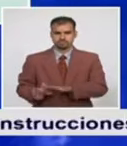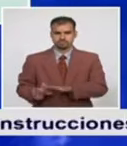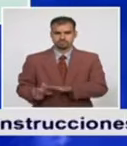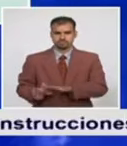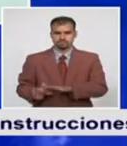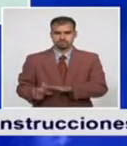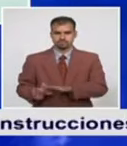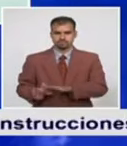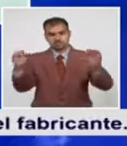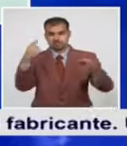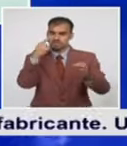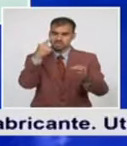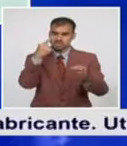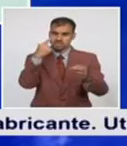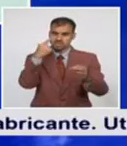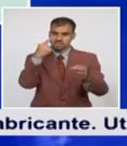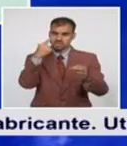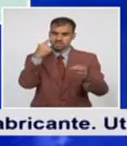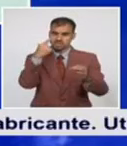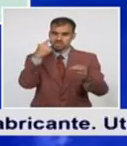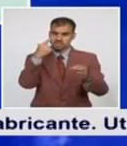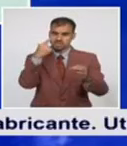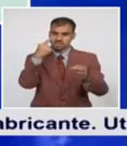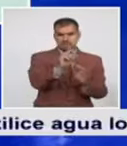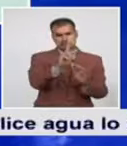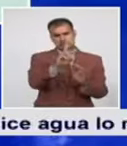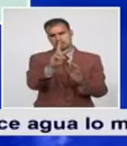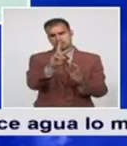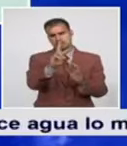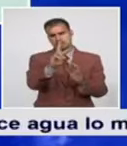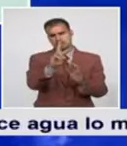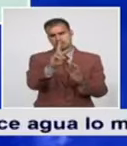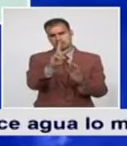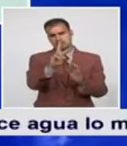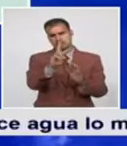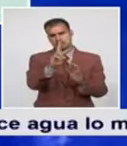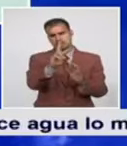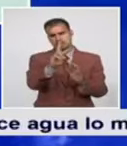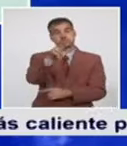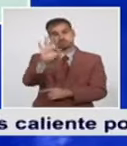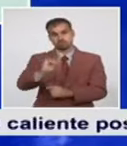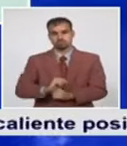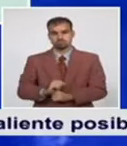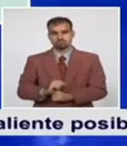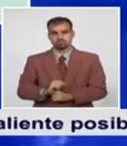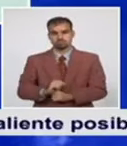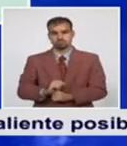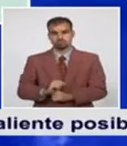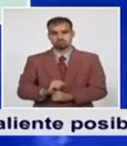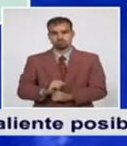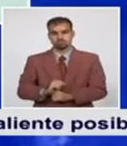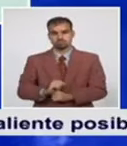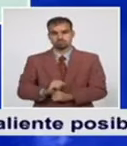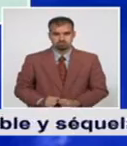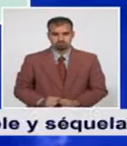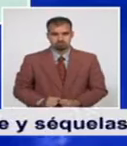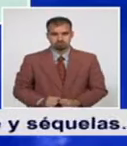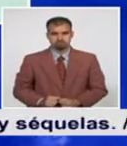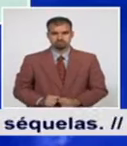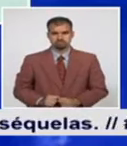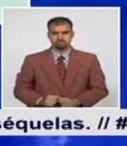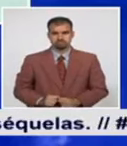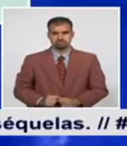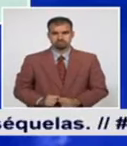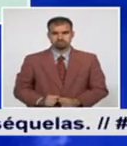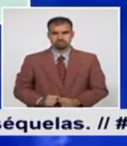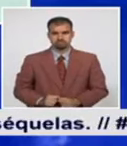en el rango de los 20, 20 y tantos, 28 ayer, uno más que el día anterior, y disperso en 8